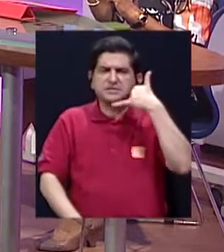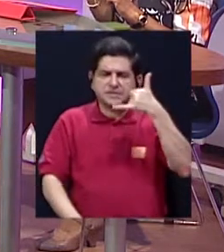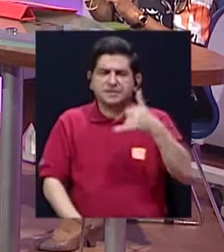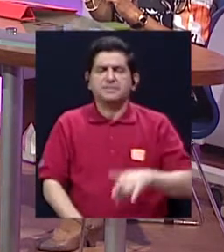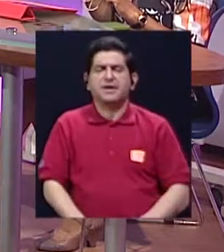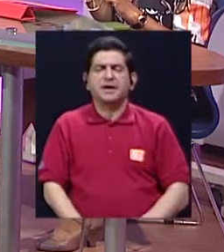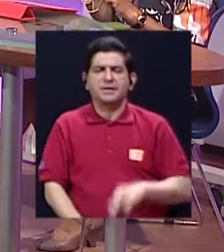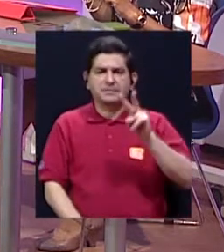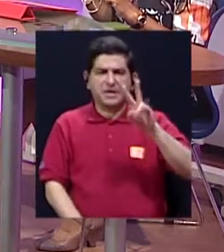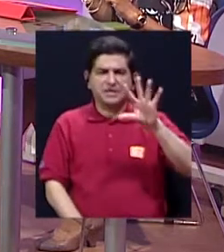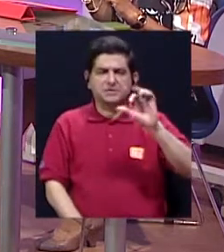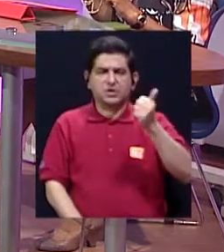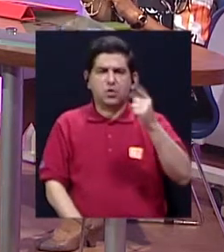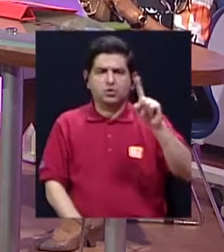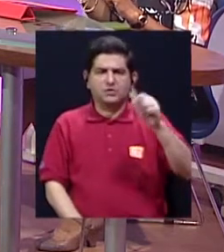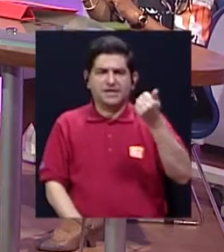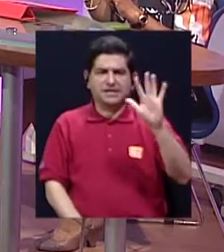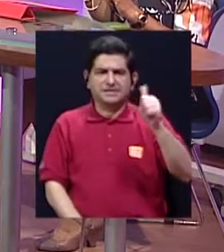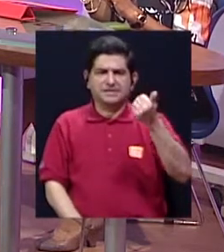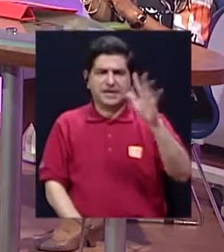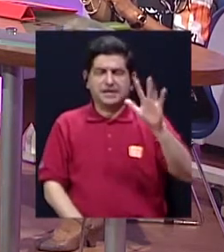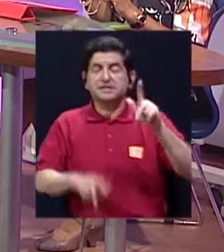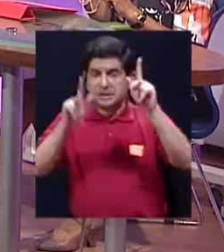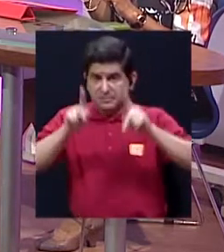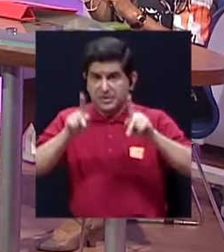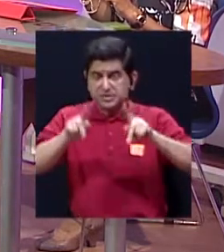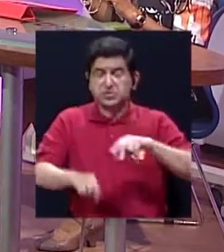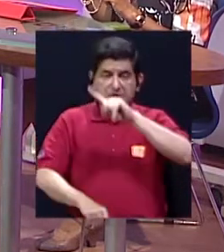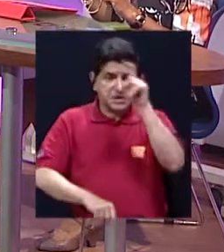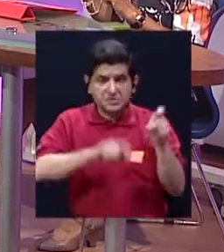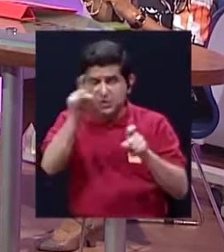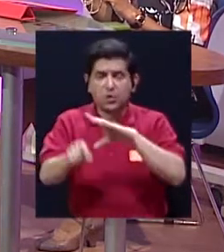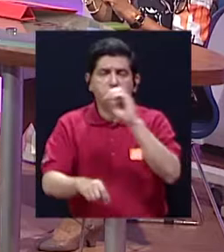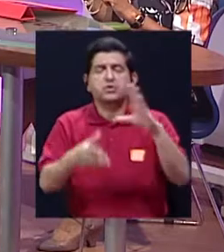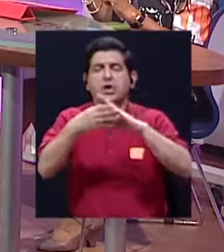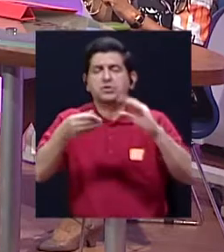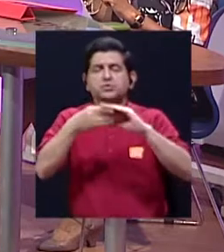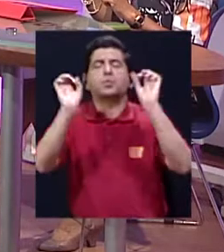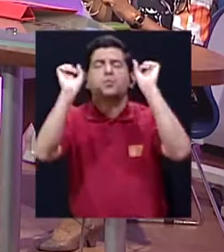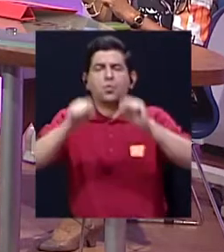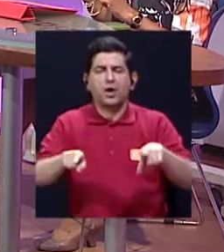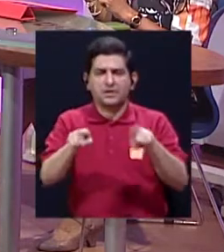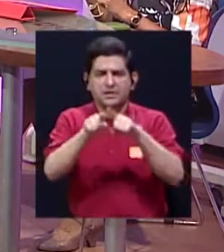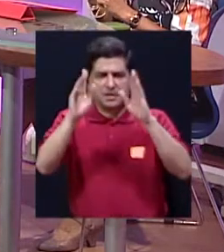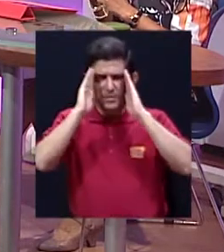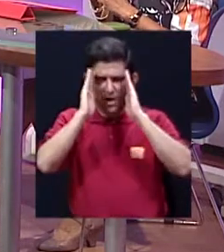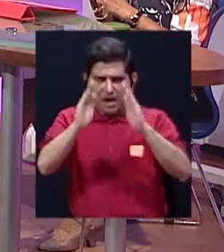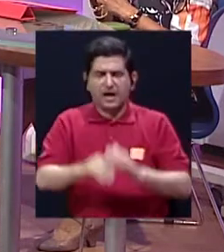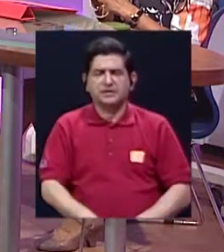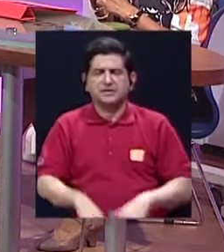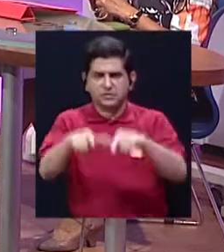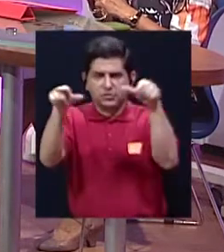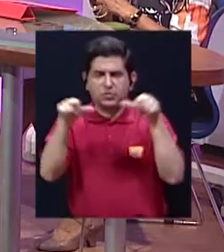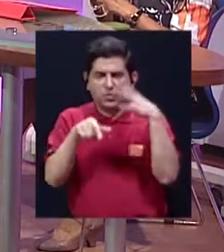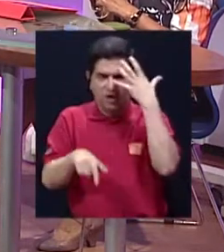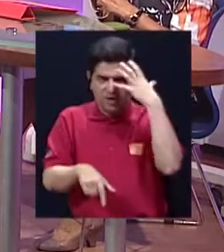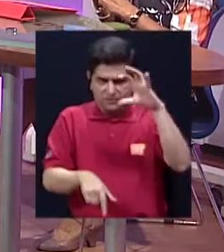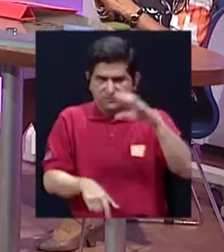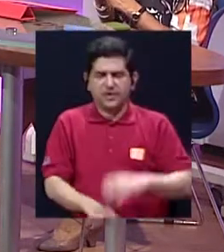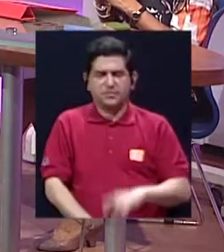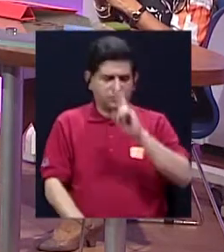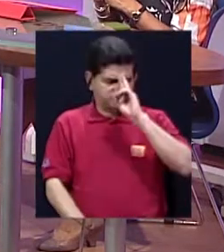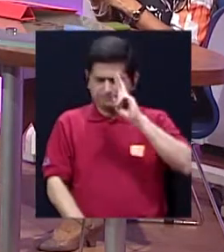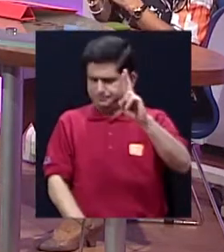25 11 15 15 para hacer sus preguntas y comentarios. También puede seguirnos mediante nuestra página de Facebook y